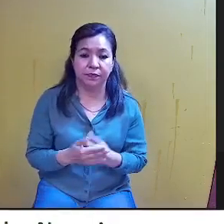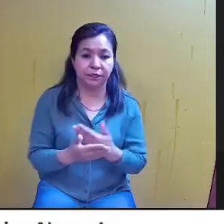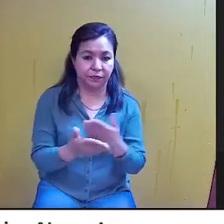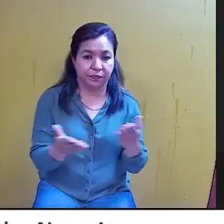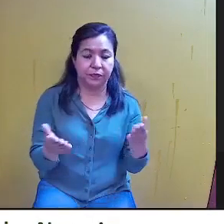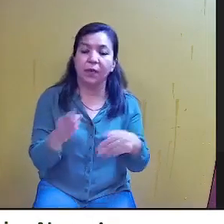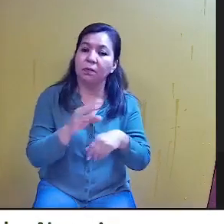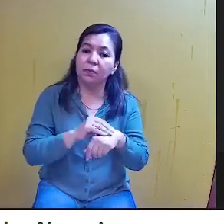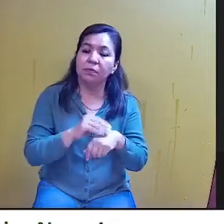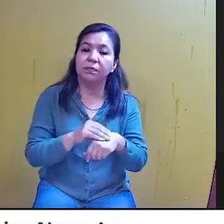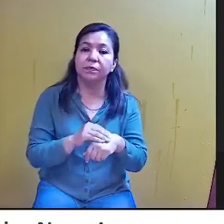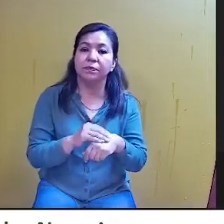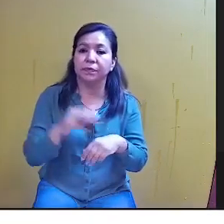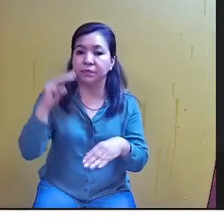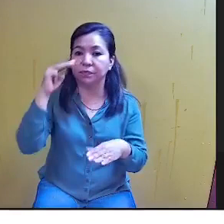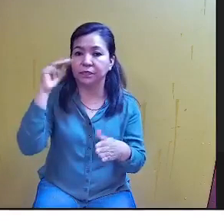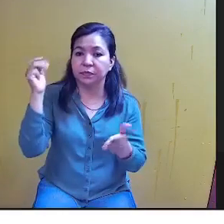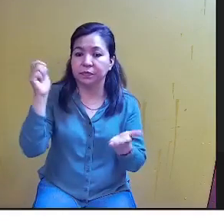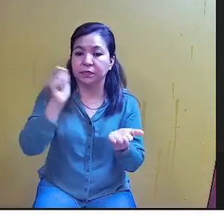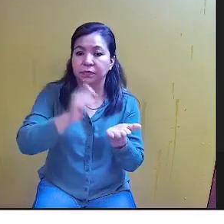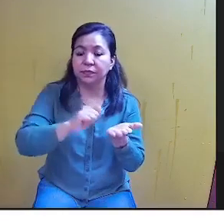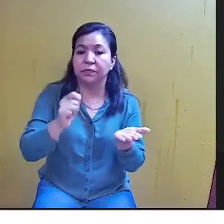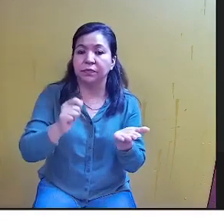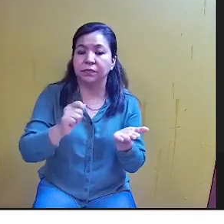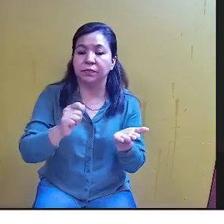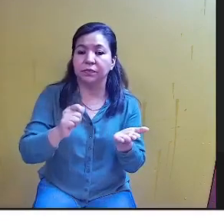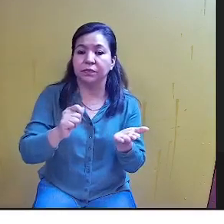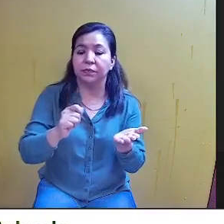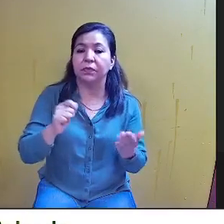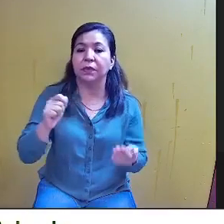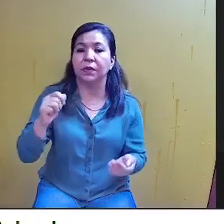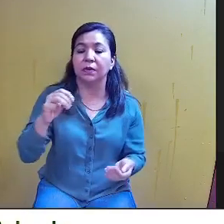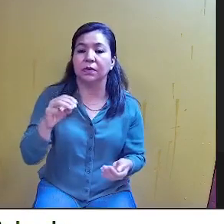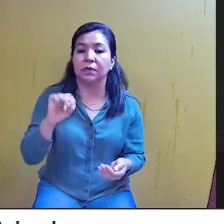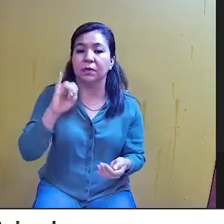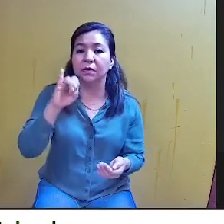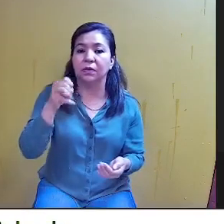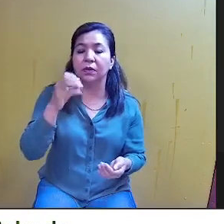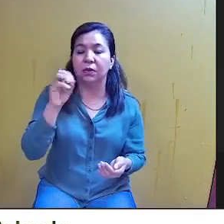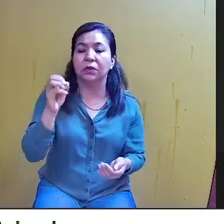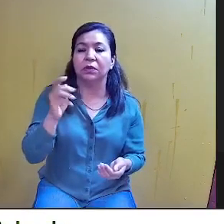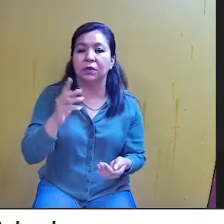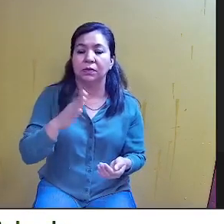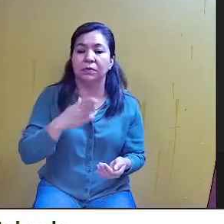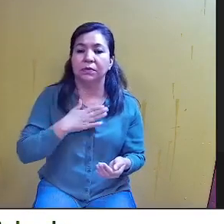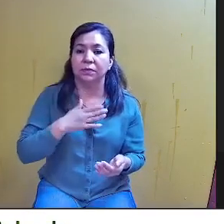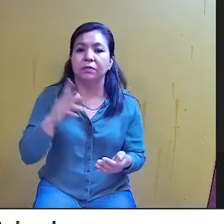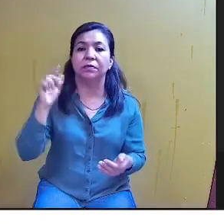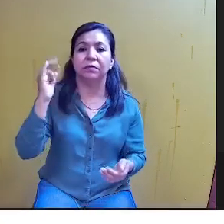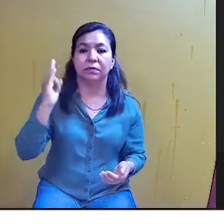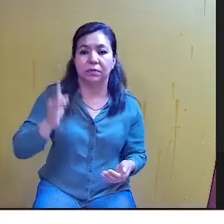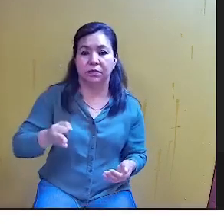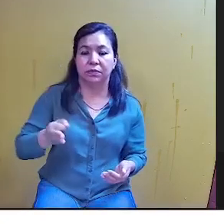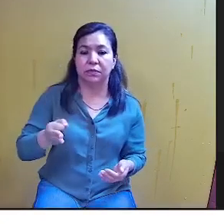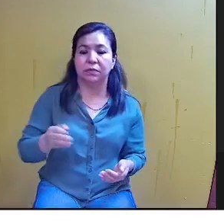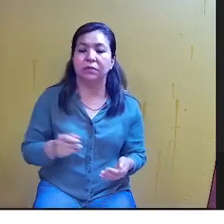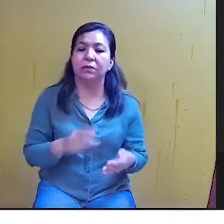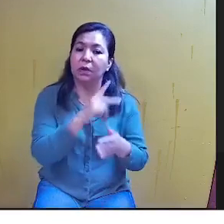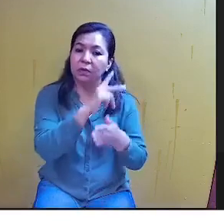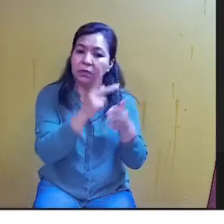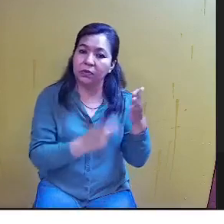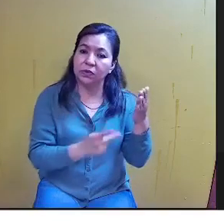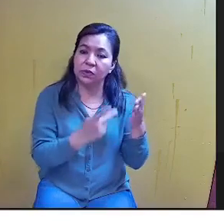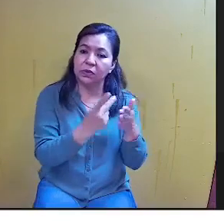autorización, magistrada presidenta, magistrado ponente José Inés Betancur Salgado. Es mi proyecto. Gracias, magistrado. Magistrada